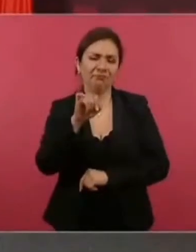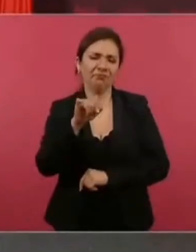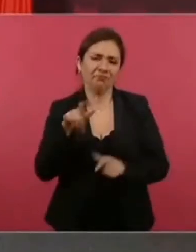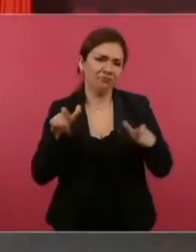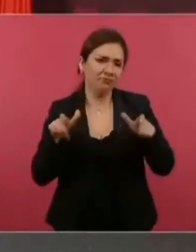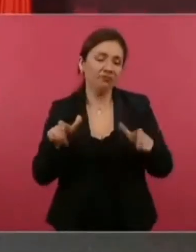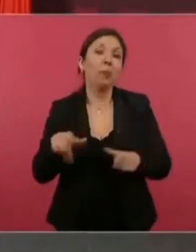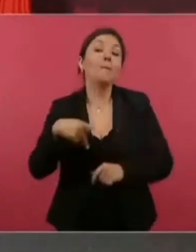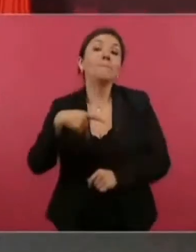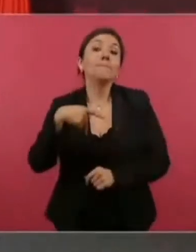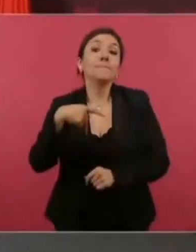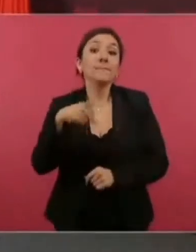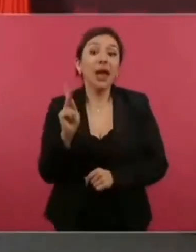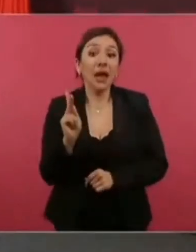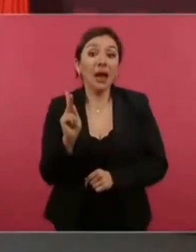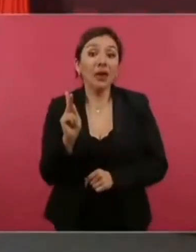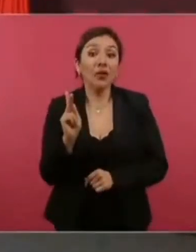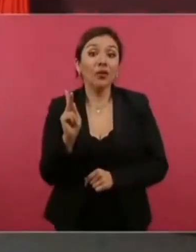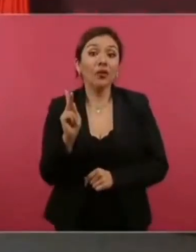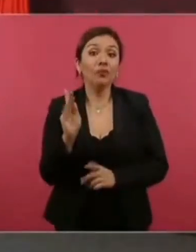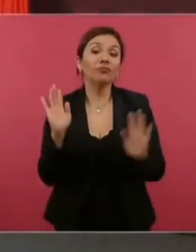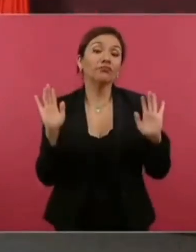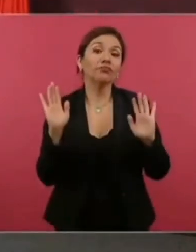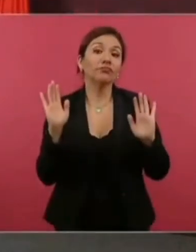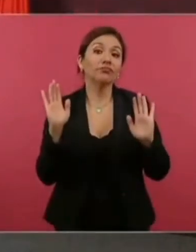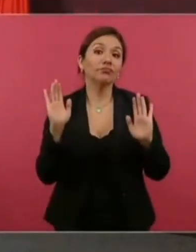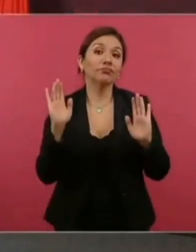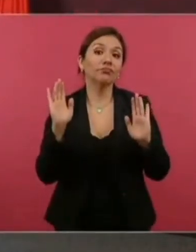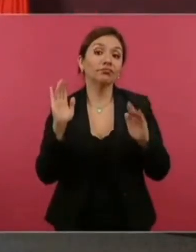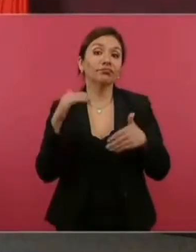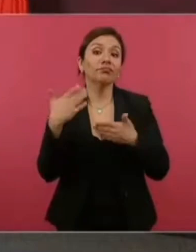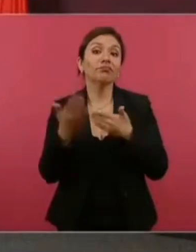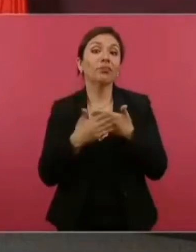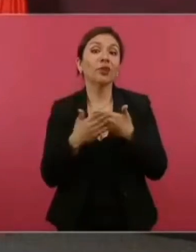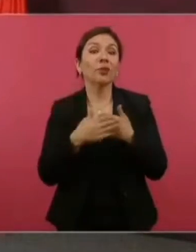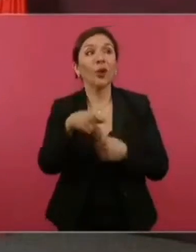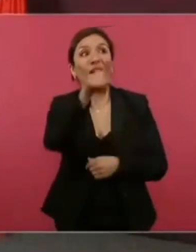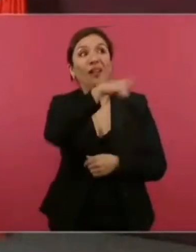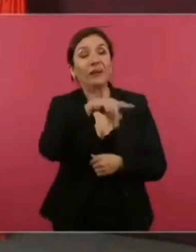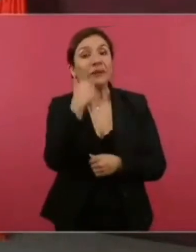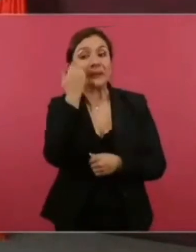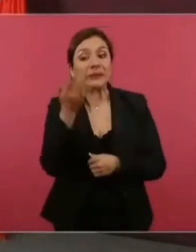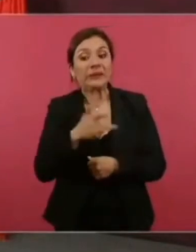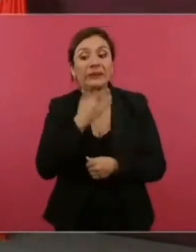Pero ya que vayan contando los días nuestros adversarios.